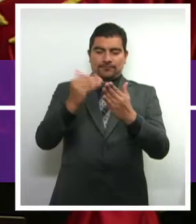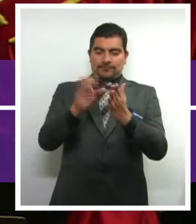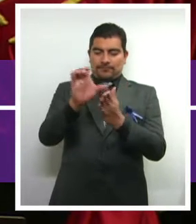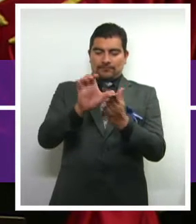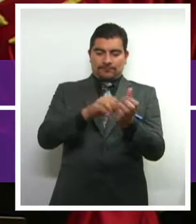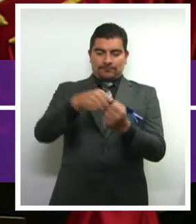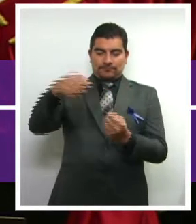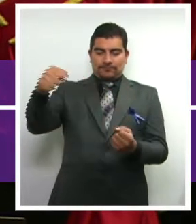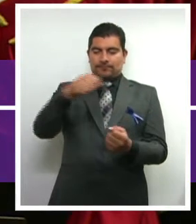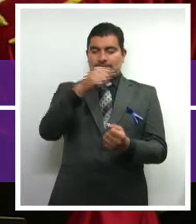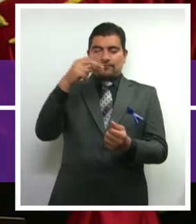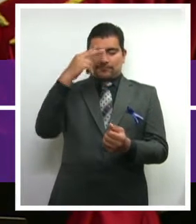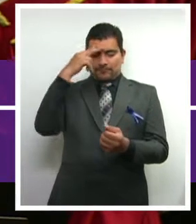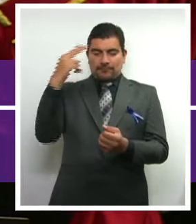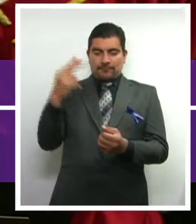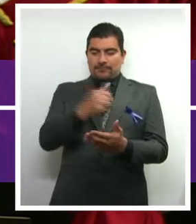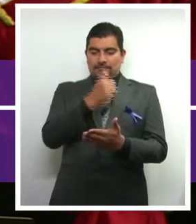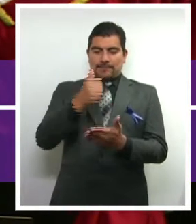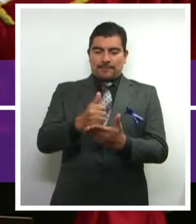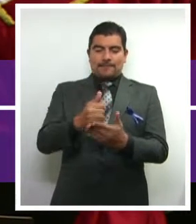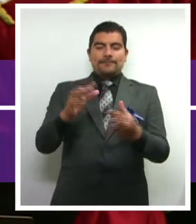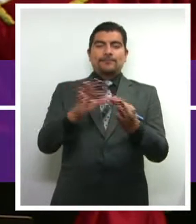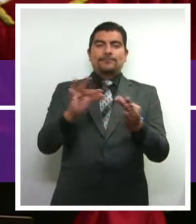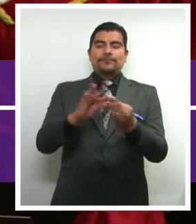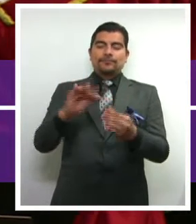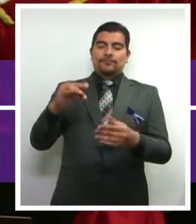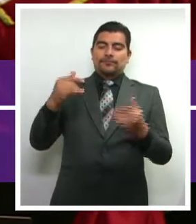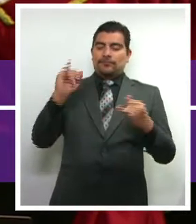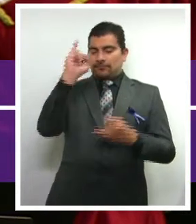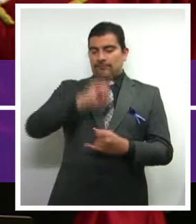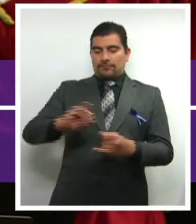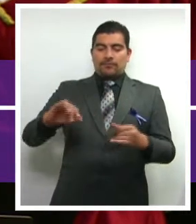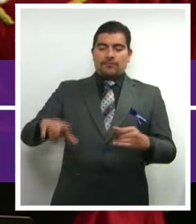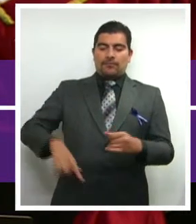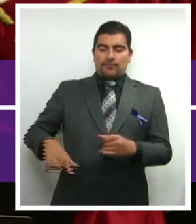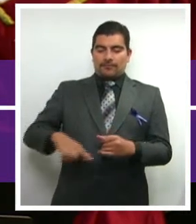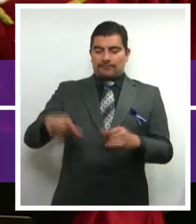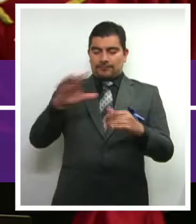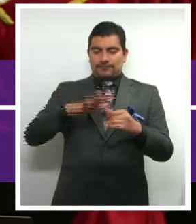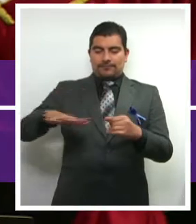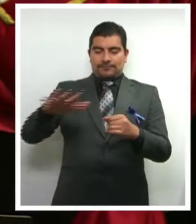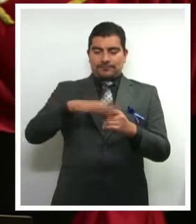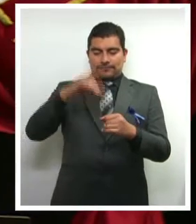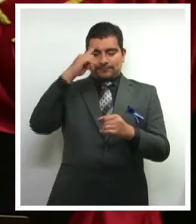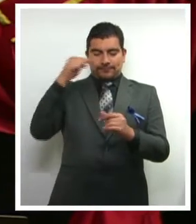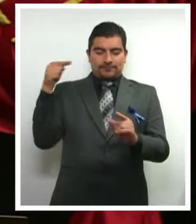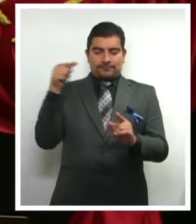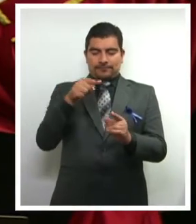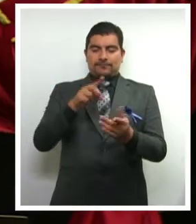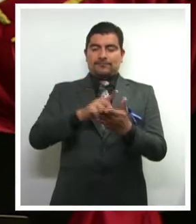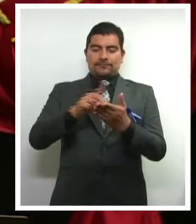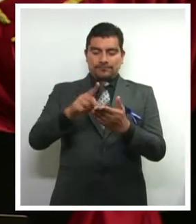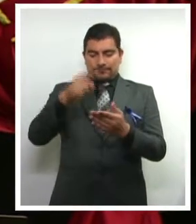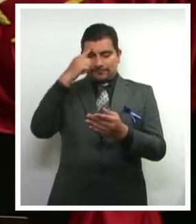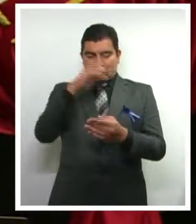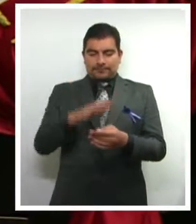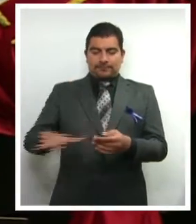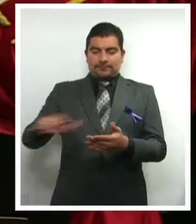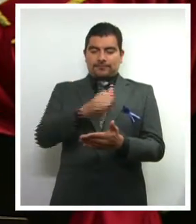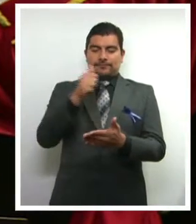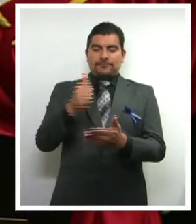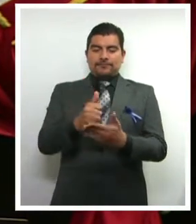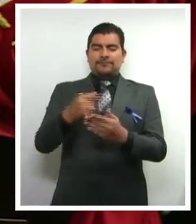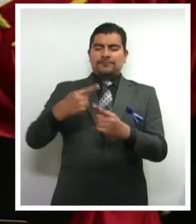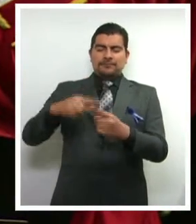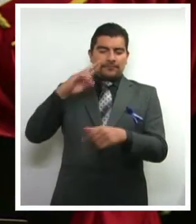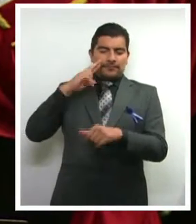la Ciudad de México, propuesta por el jefe de gobierno de la en materia de derecho a la ciudad a cargo